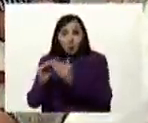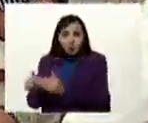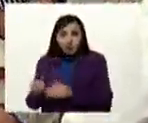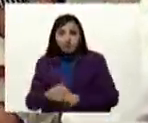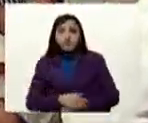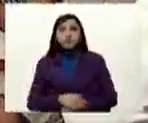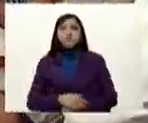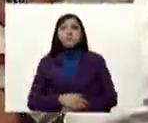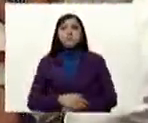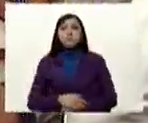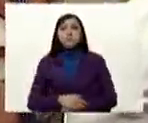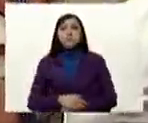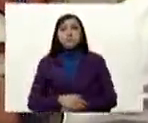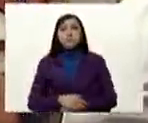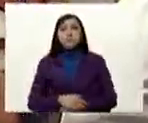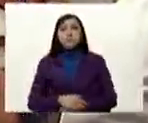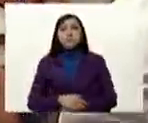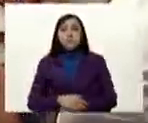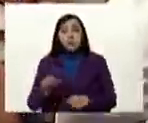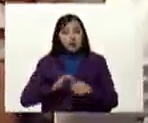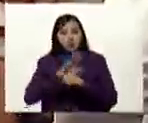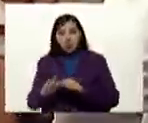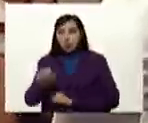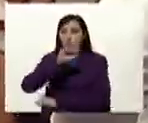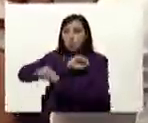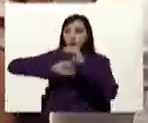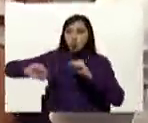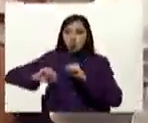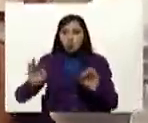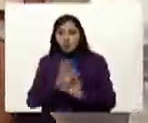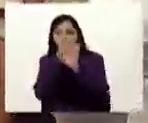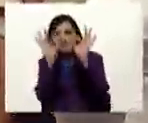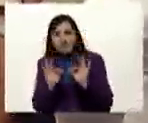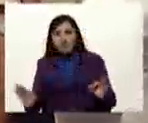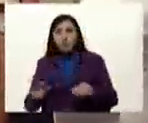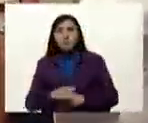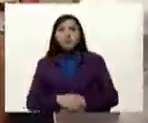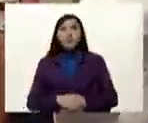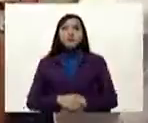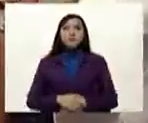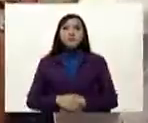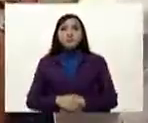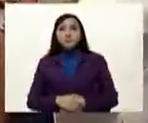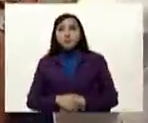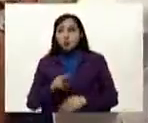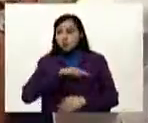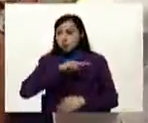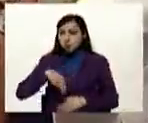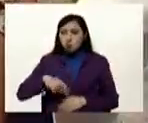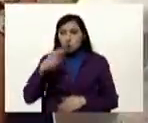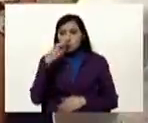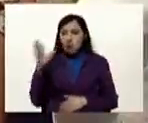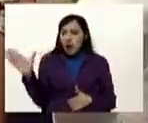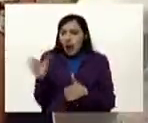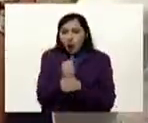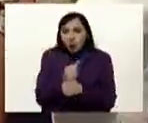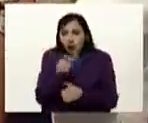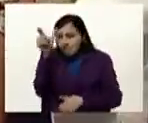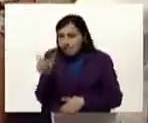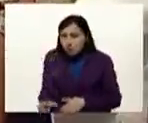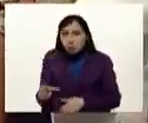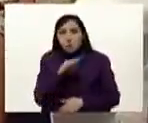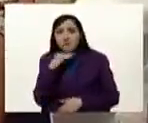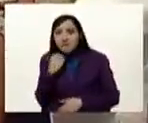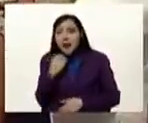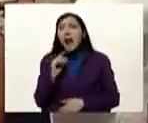denominamos el cerco epidemiológico, donde aparecía una de las variantes, nos íbamos para allá con el poder popular,